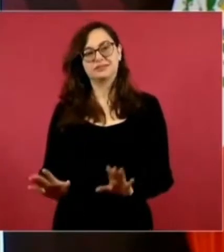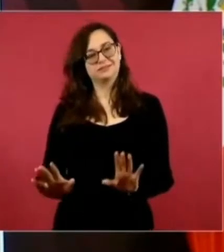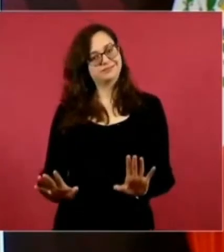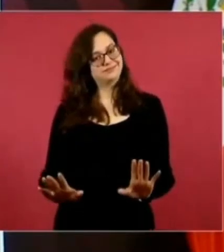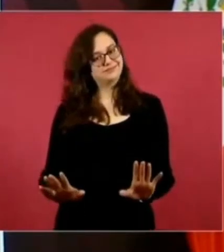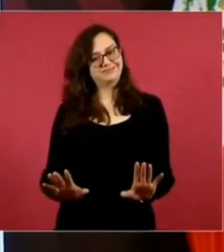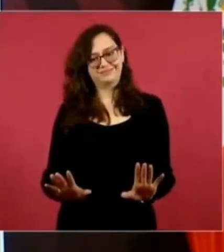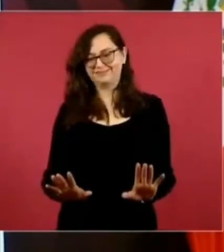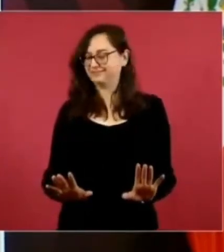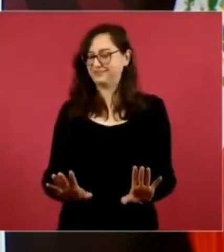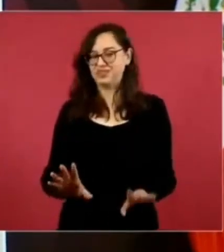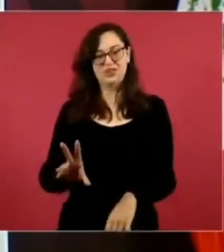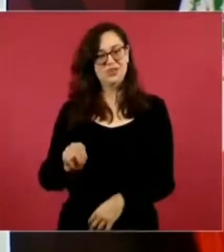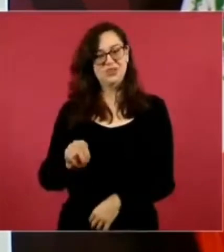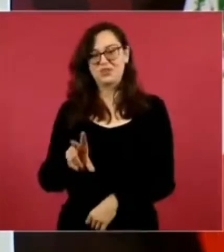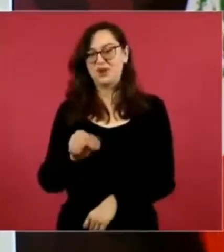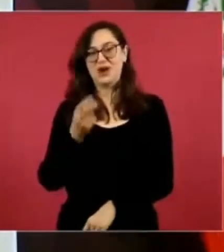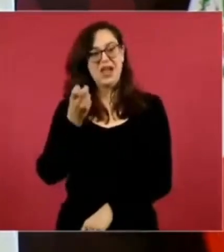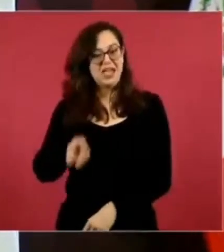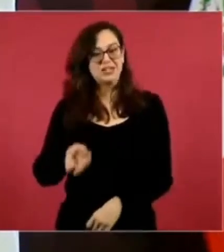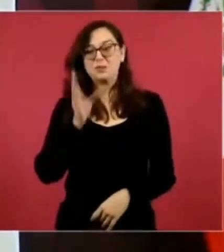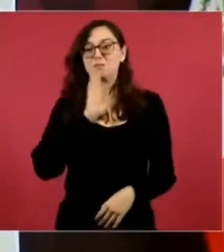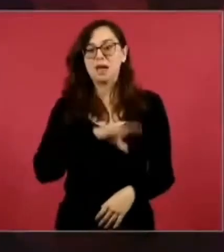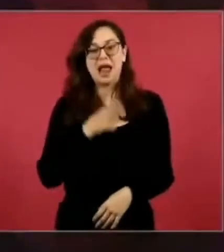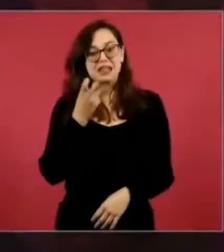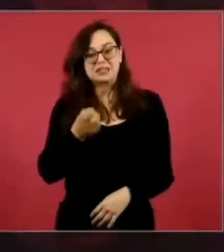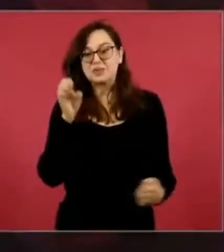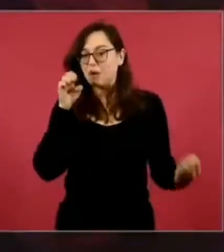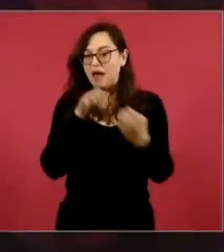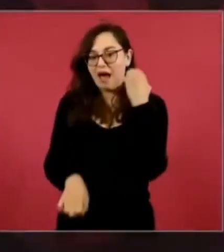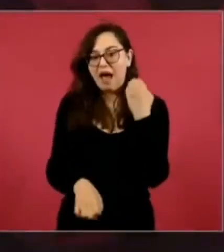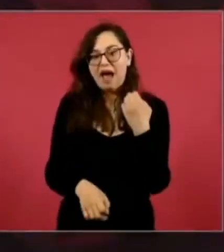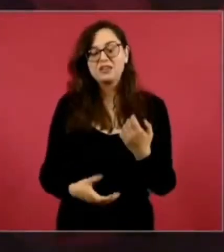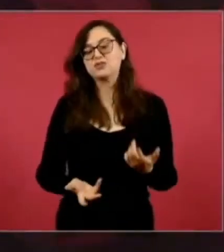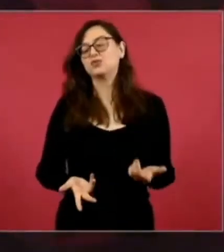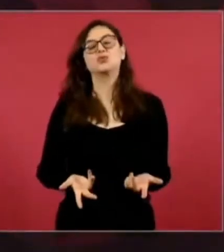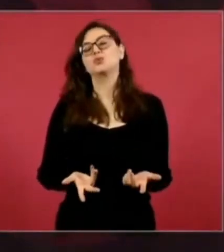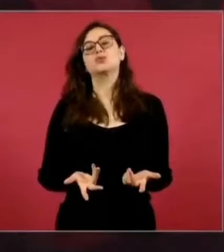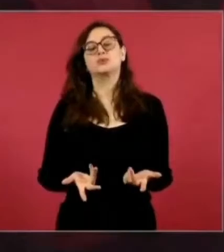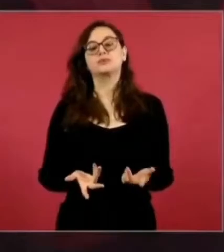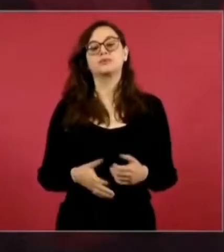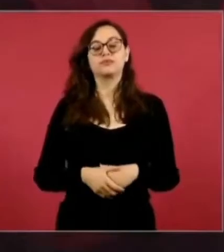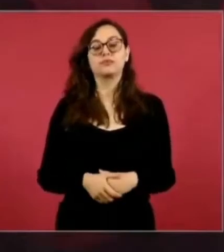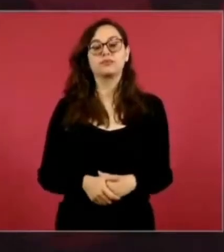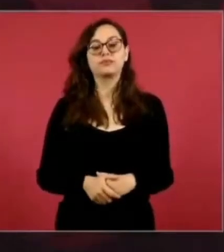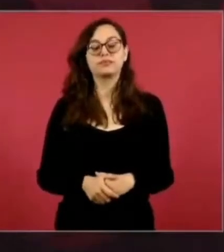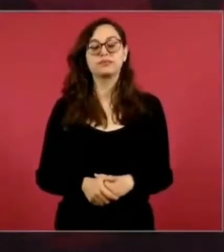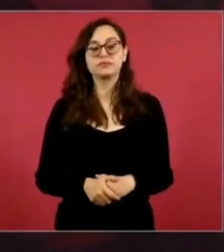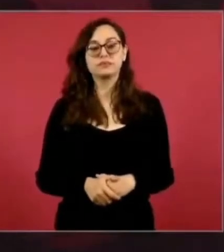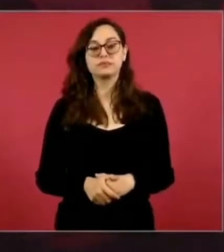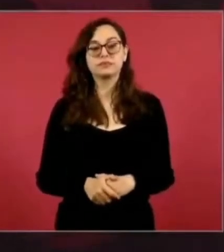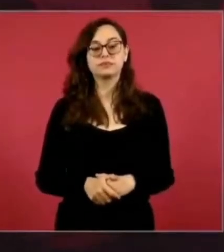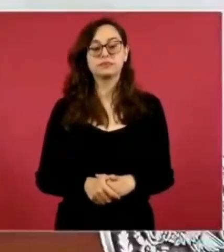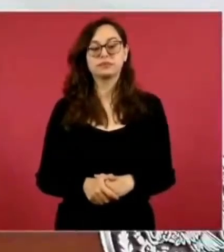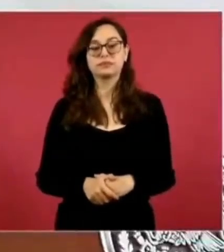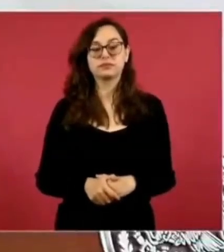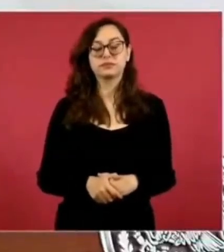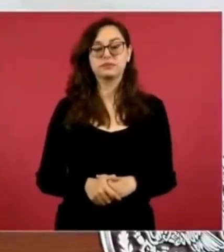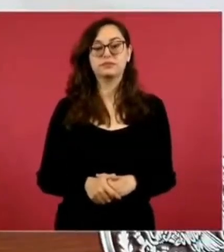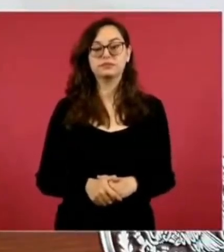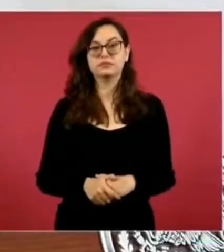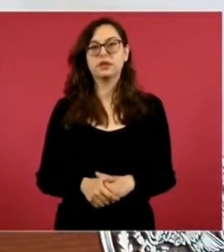Ustedes pueden ver. Ayer estaba yo viendo un discurso